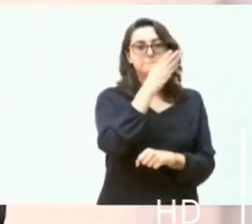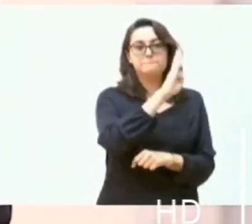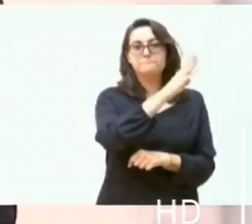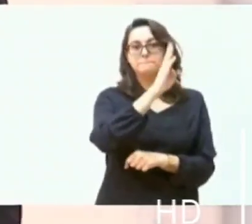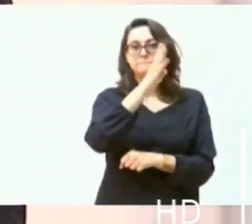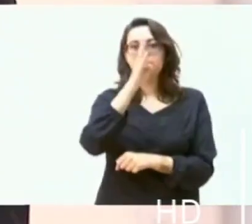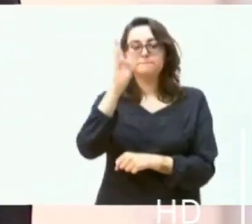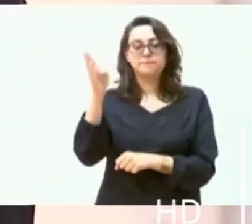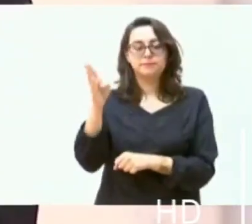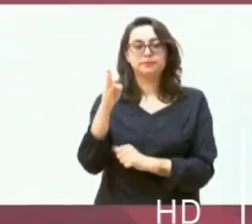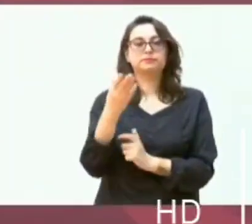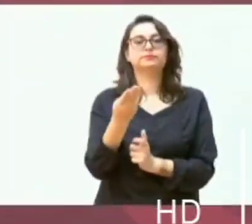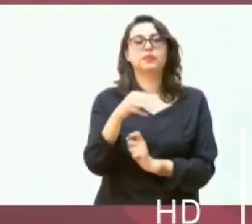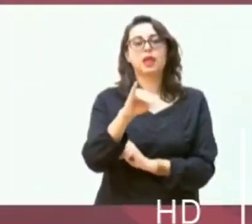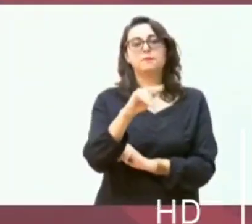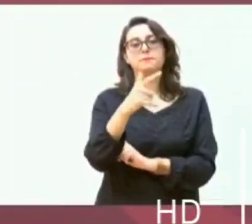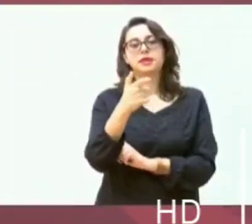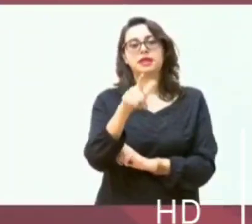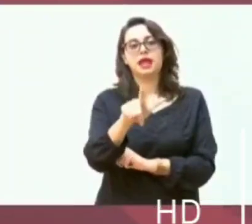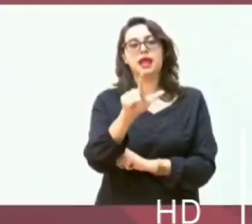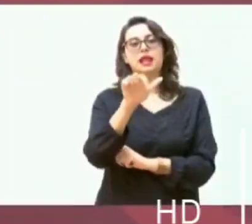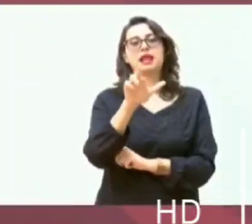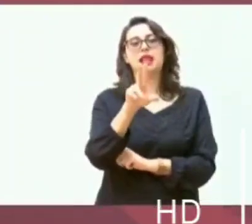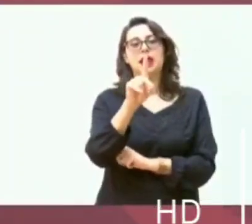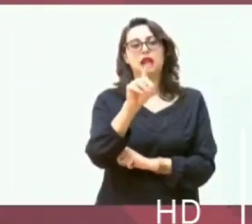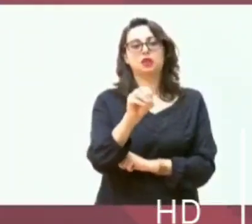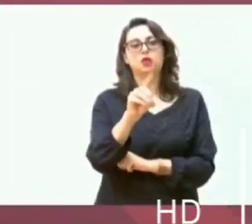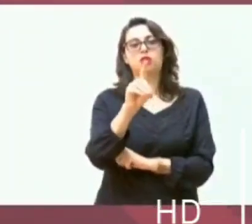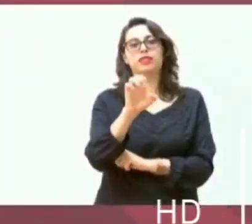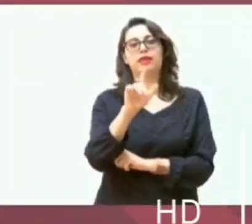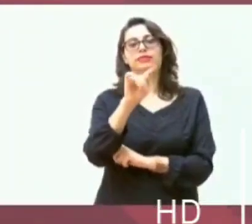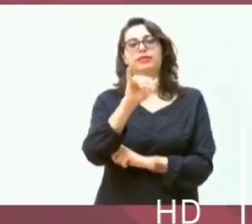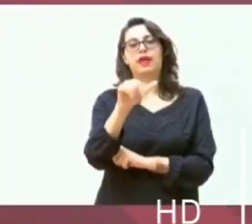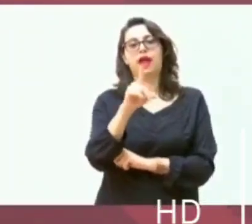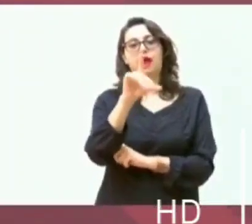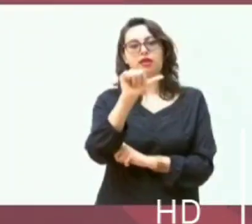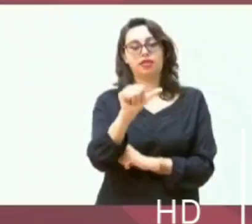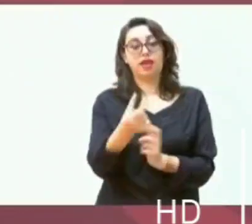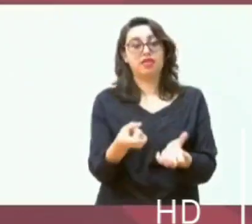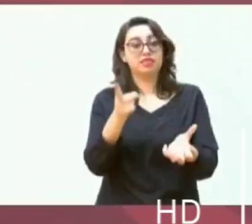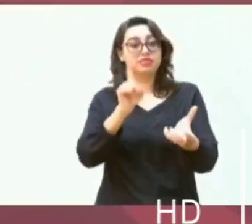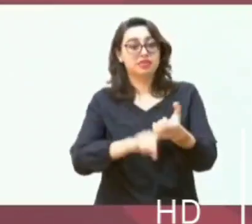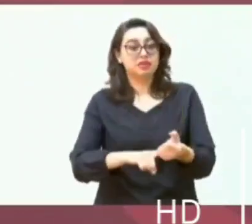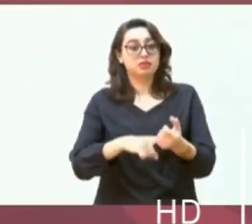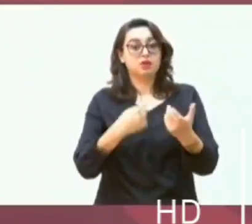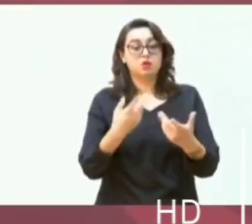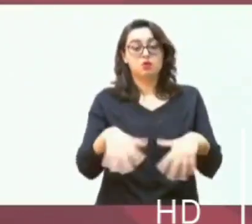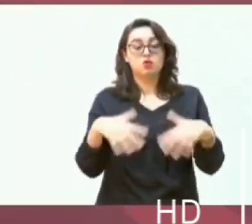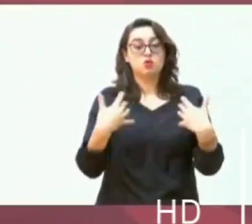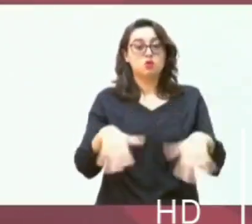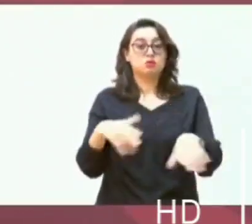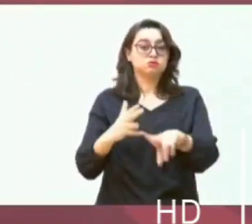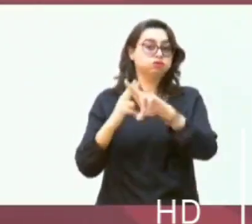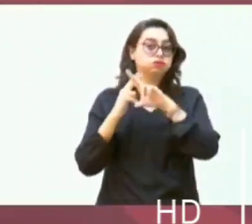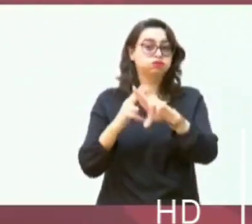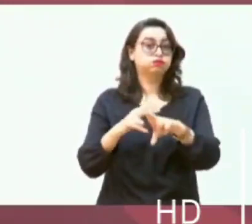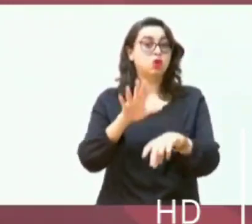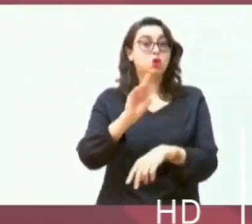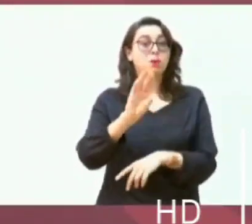de Tejada, que cuenta con casi 95 años de haber sido